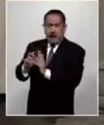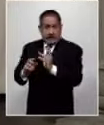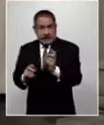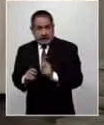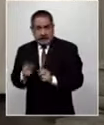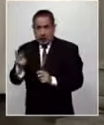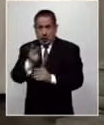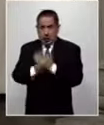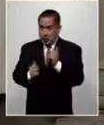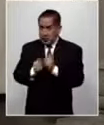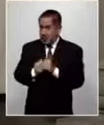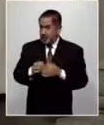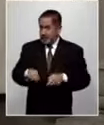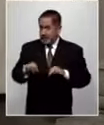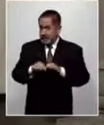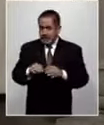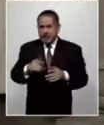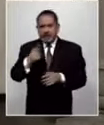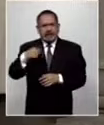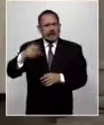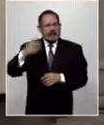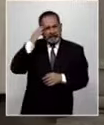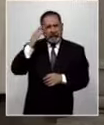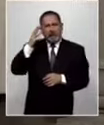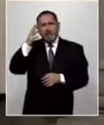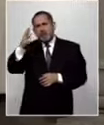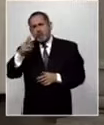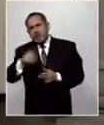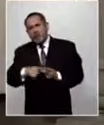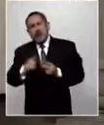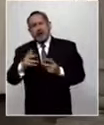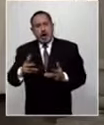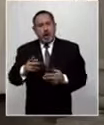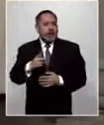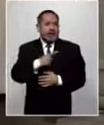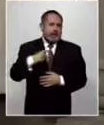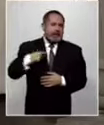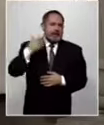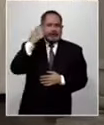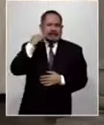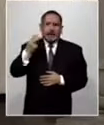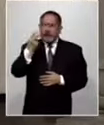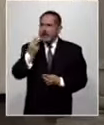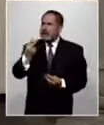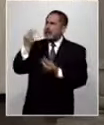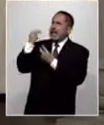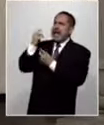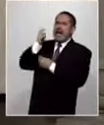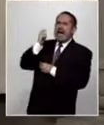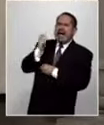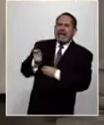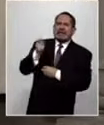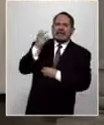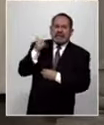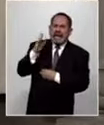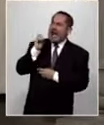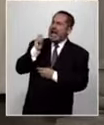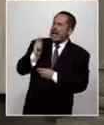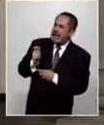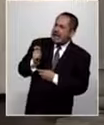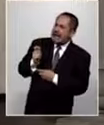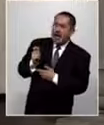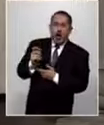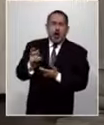conocer hacia dónde vamos necesitamos esa referencia hacia el pasado, y la única manera de acceder